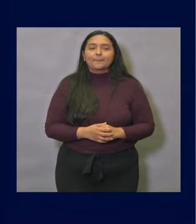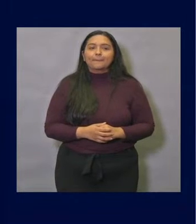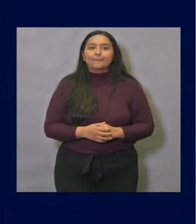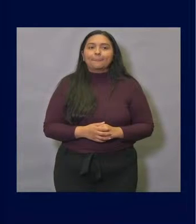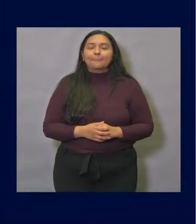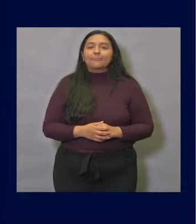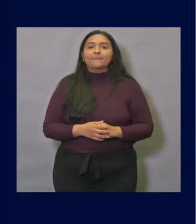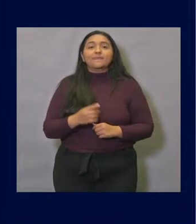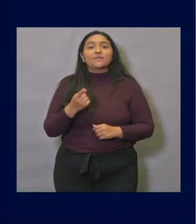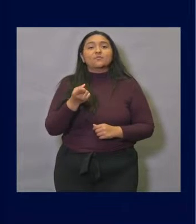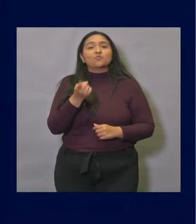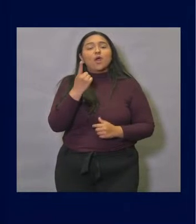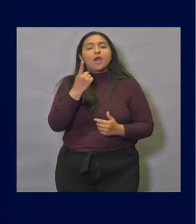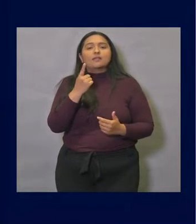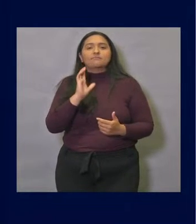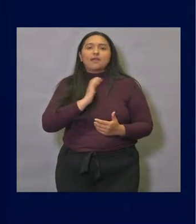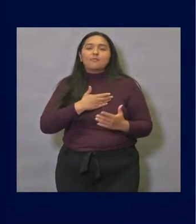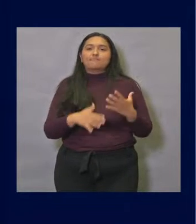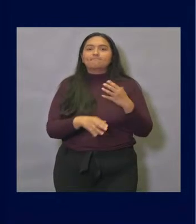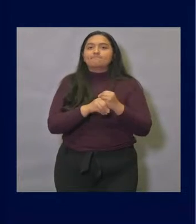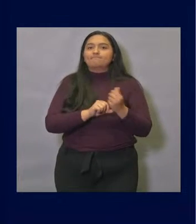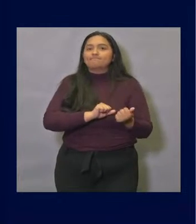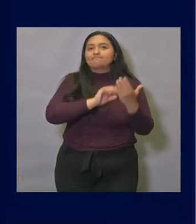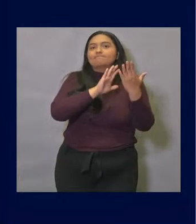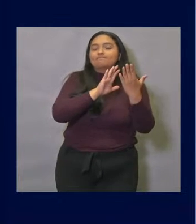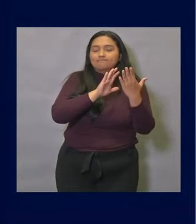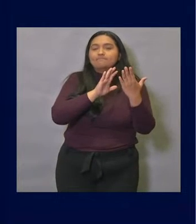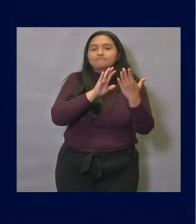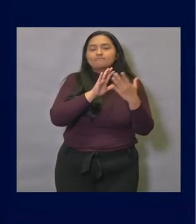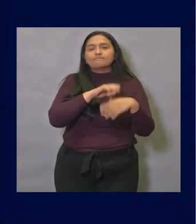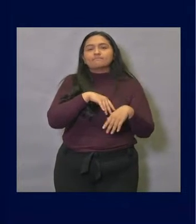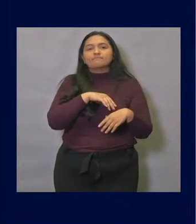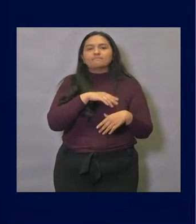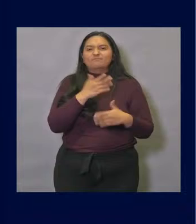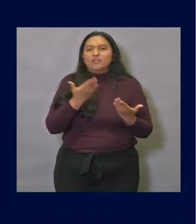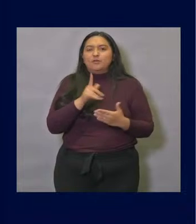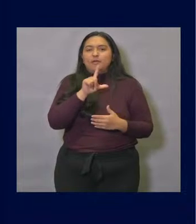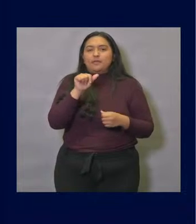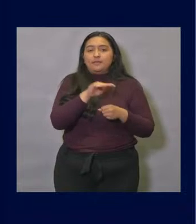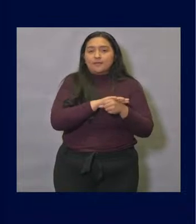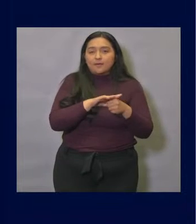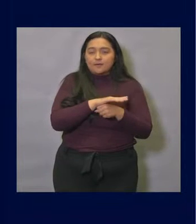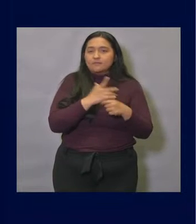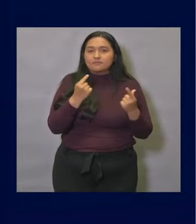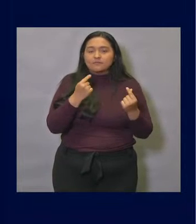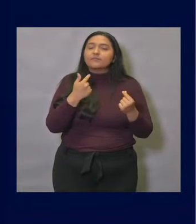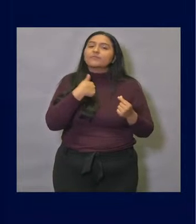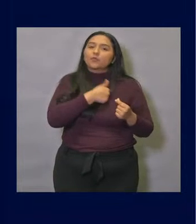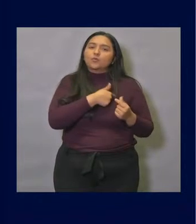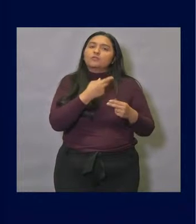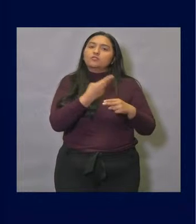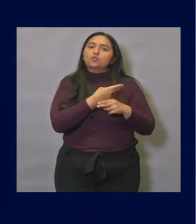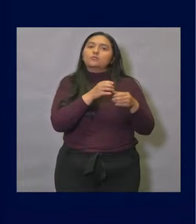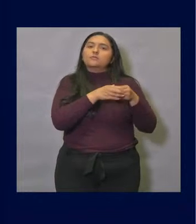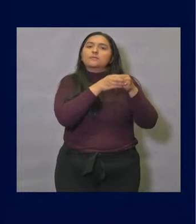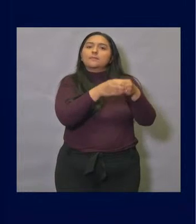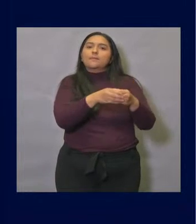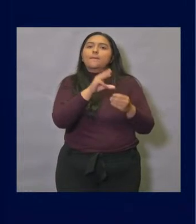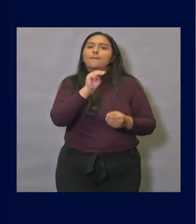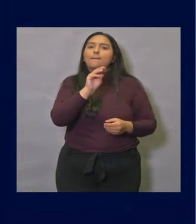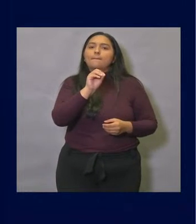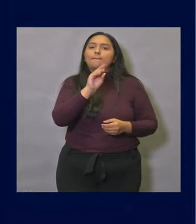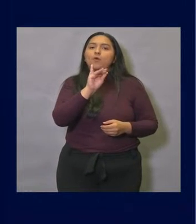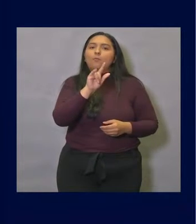Una estrategia adicional que apoyamos en todo el condado es utilizar equipos de vacunación móviles para